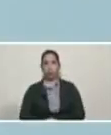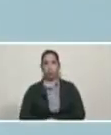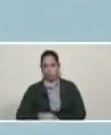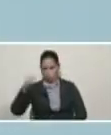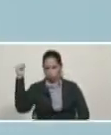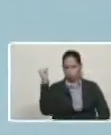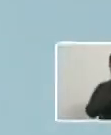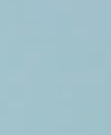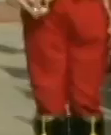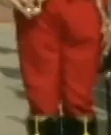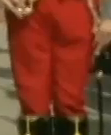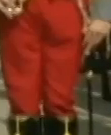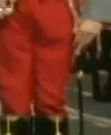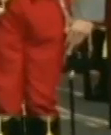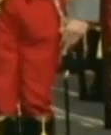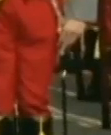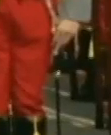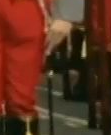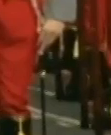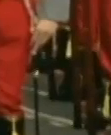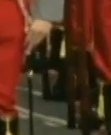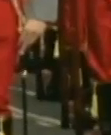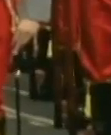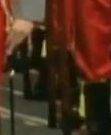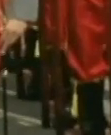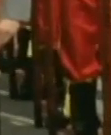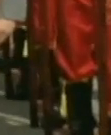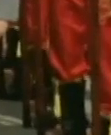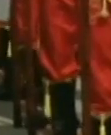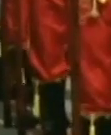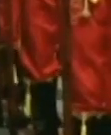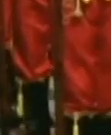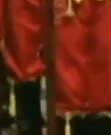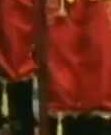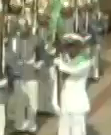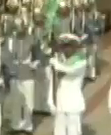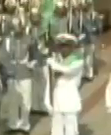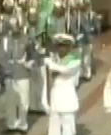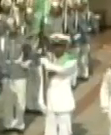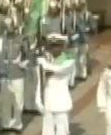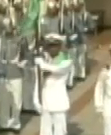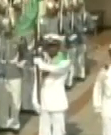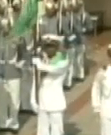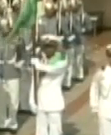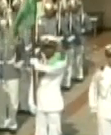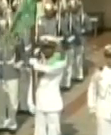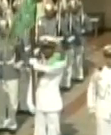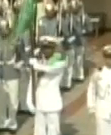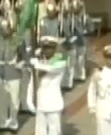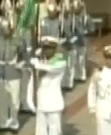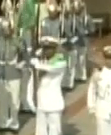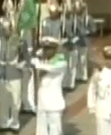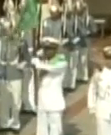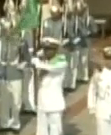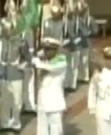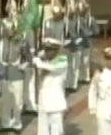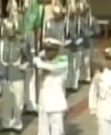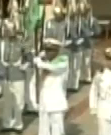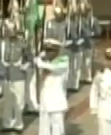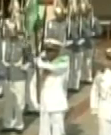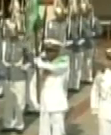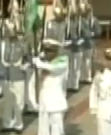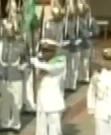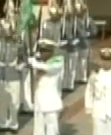jefe. ¡Pistol! ¡Fling! Honores a la bandera nacional. Con